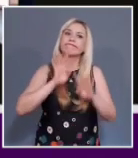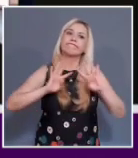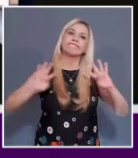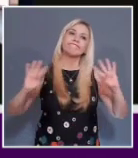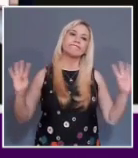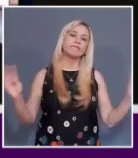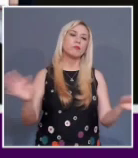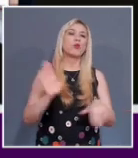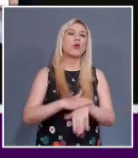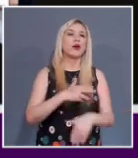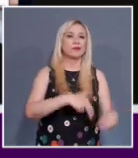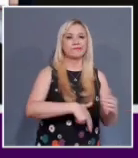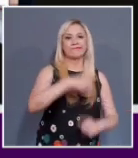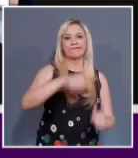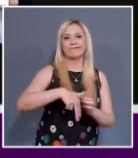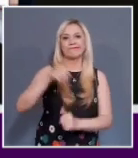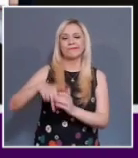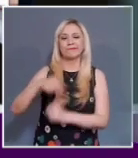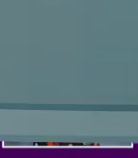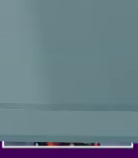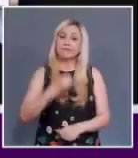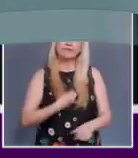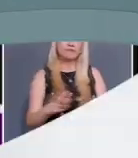Judicial de la Federación, Laura Murillo.